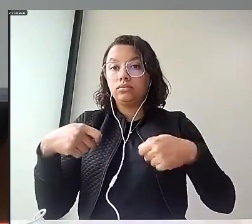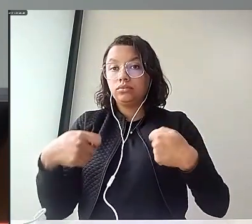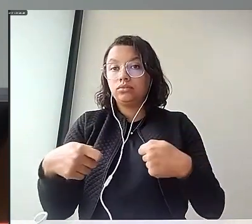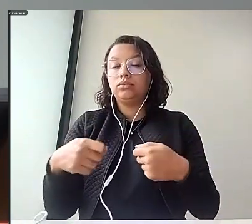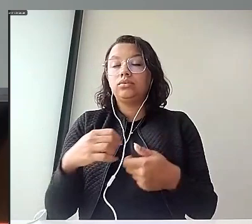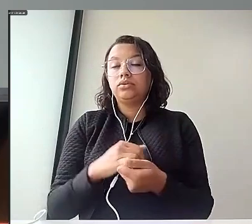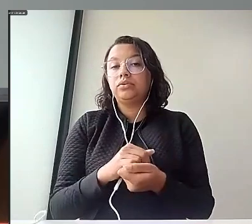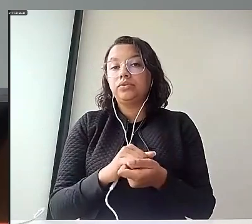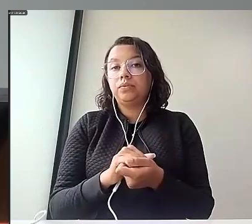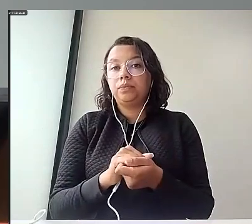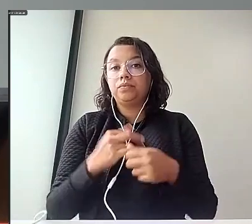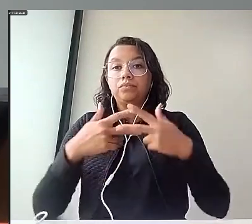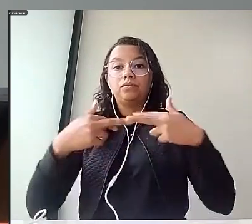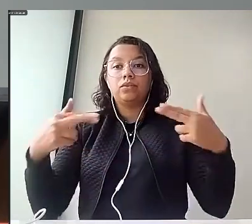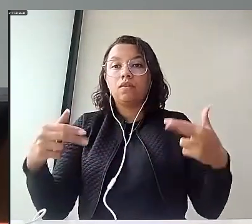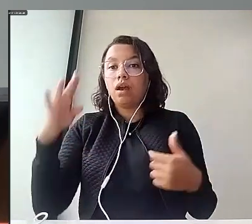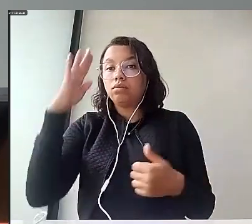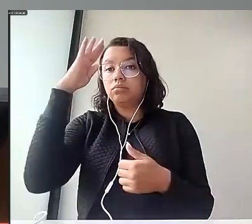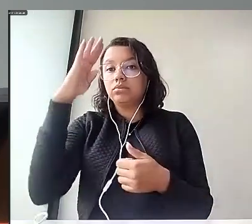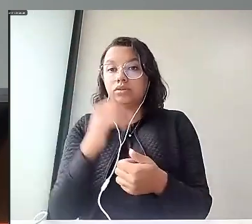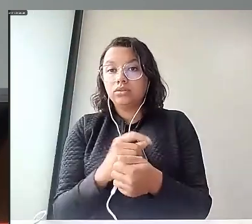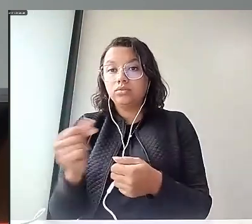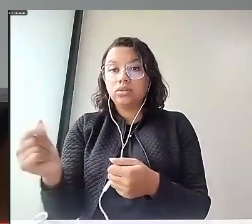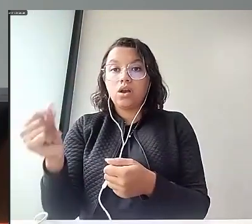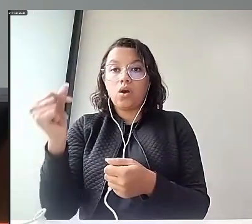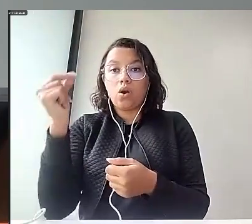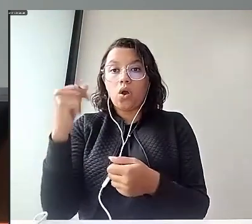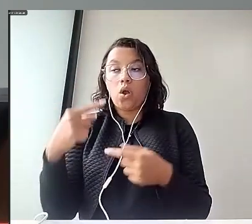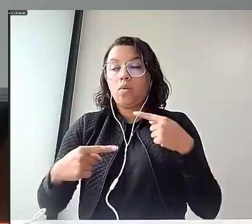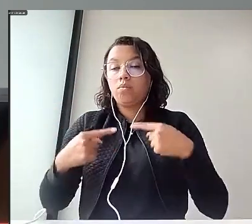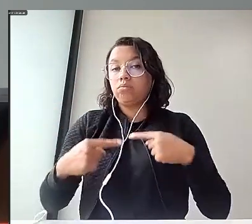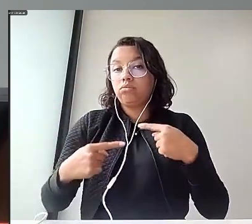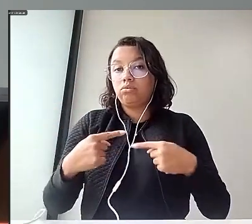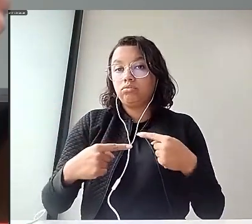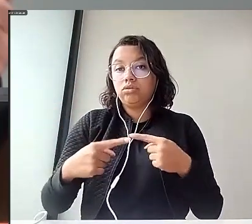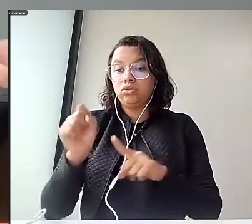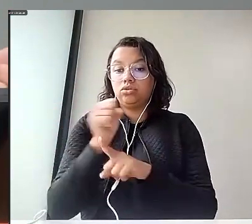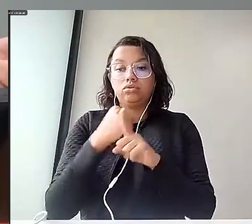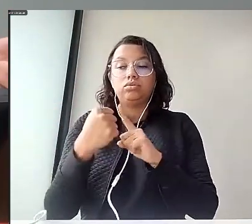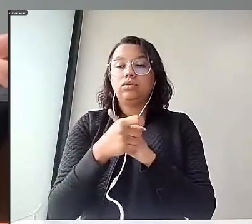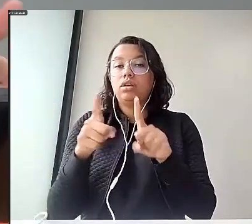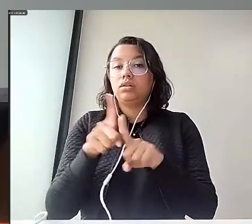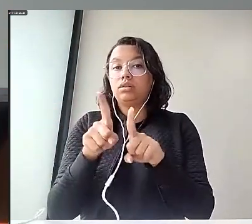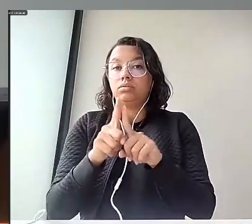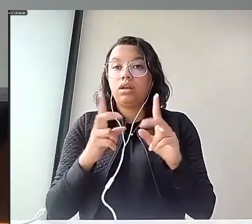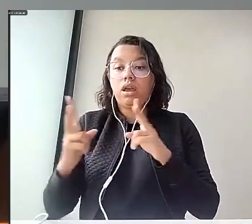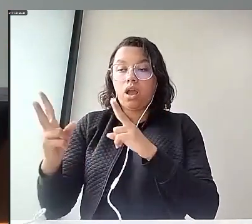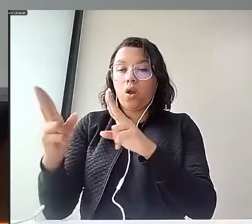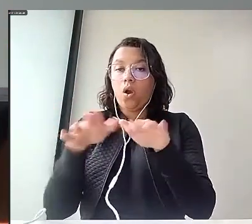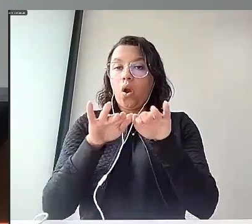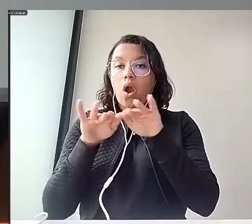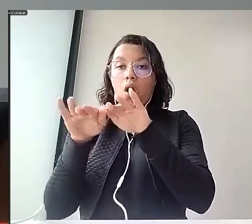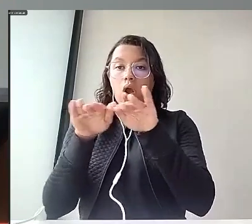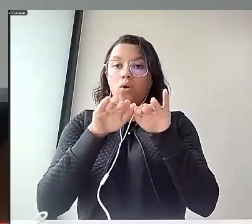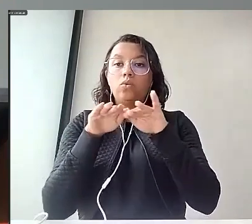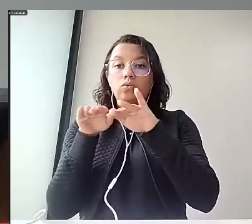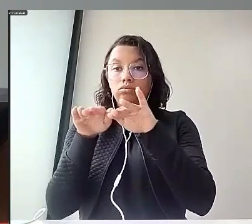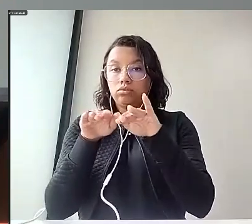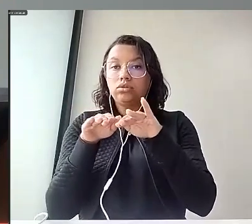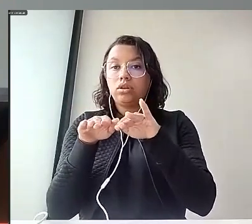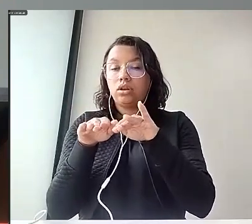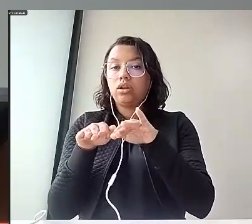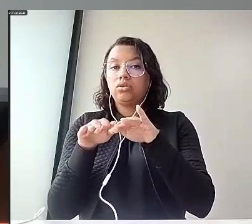tiempos varios principios económicos, políticos y sociales. Igualdad entre mujeres y hombres, derecho